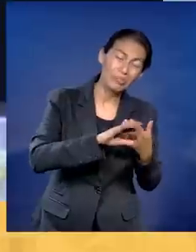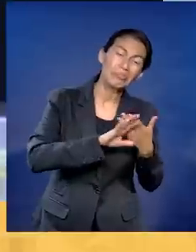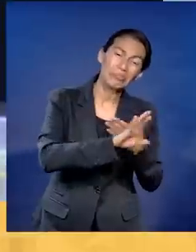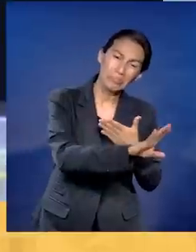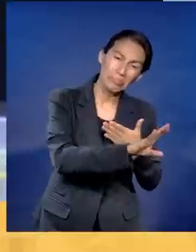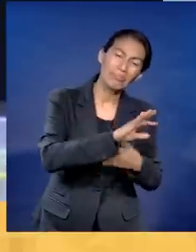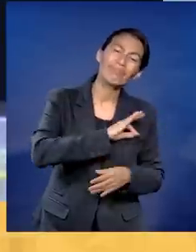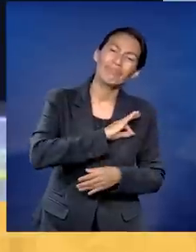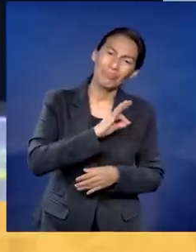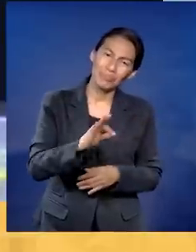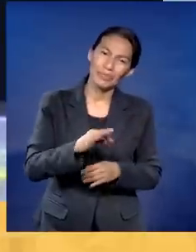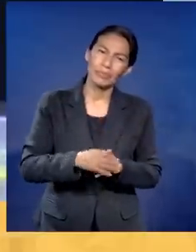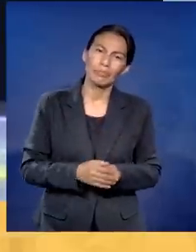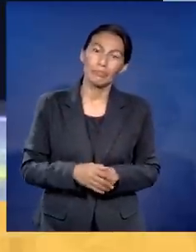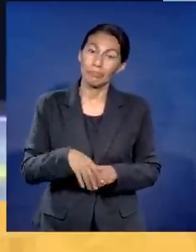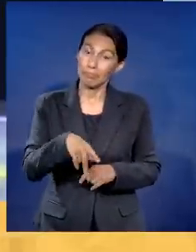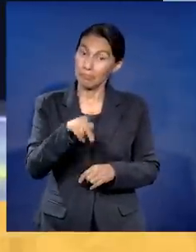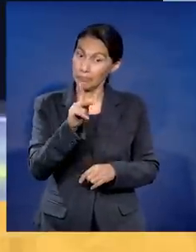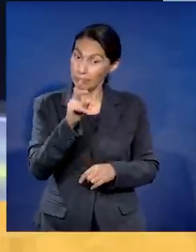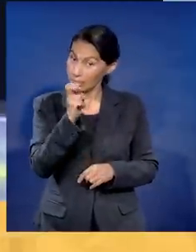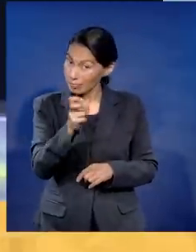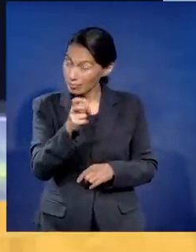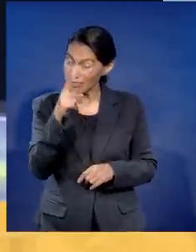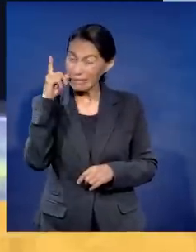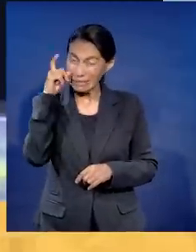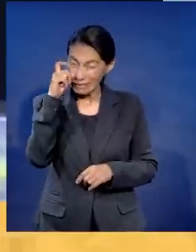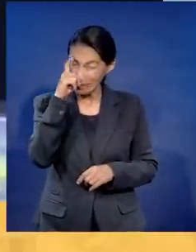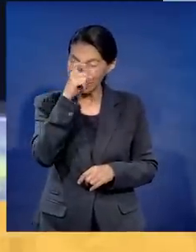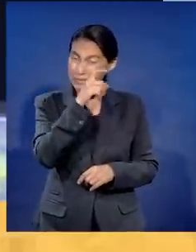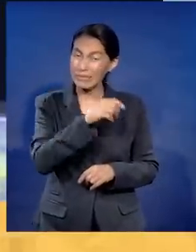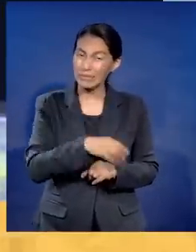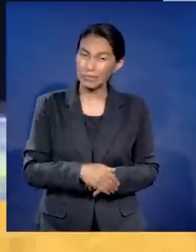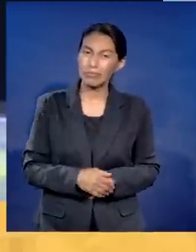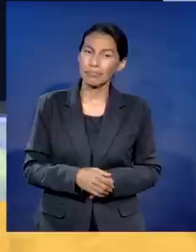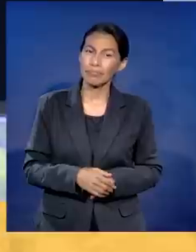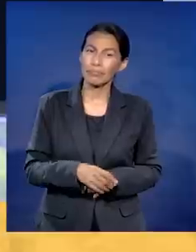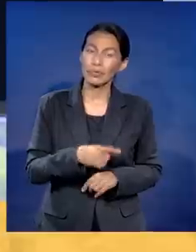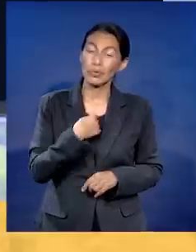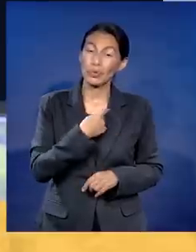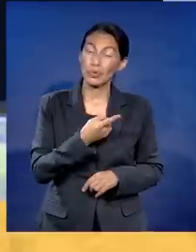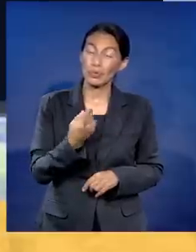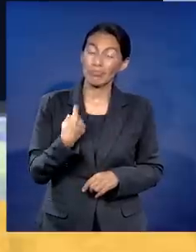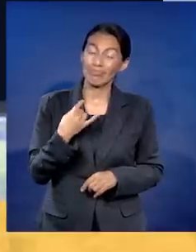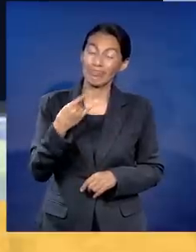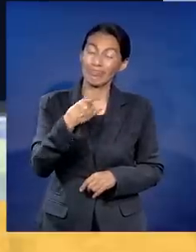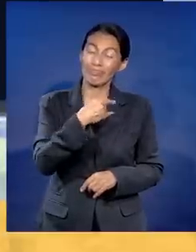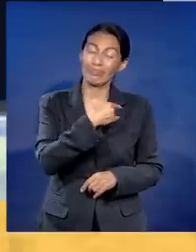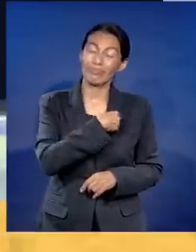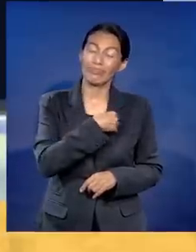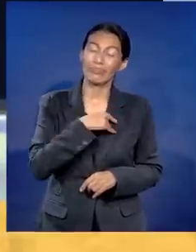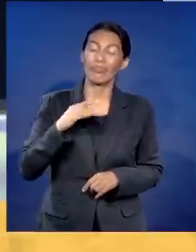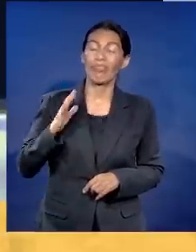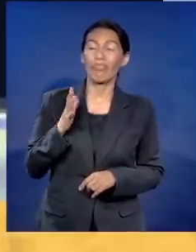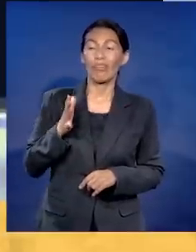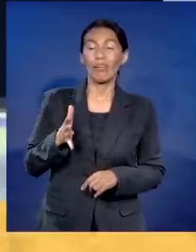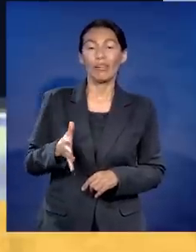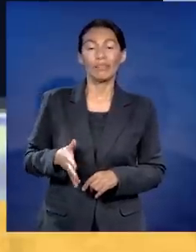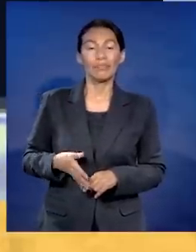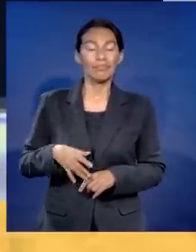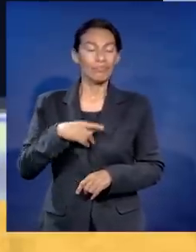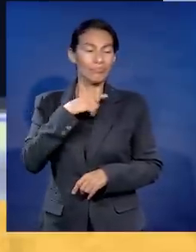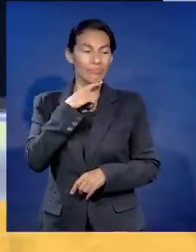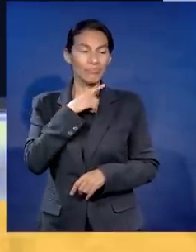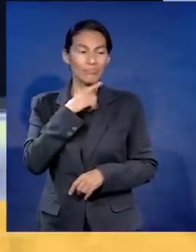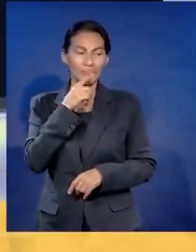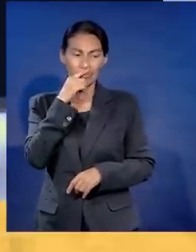Podrían evitarse desgracias muy grandes. Pero qué difícil es decirlo cuando